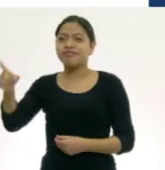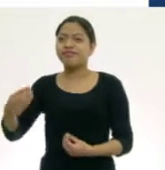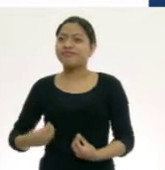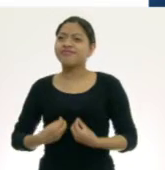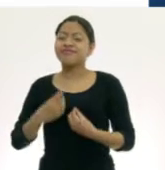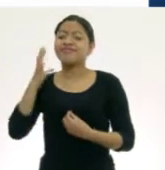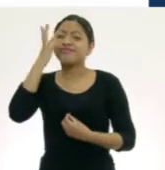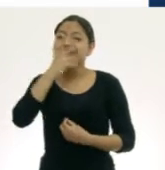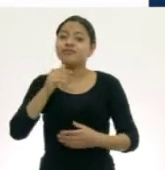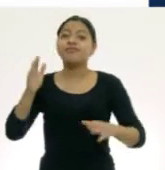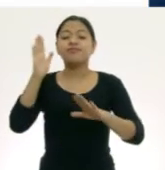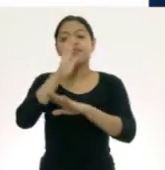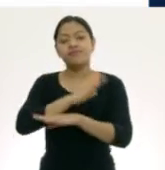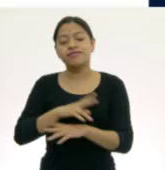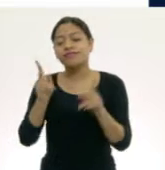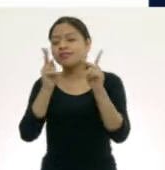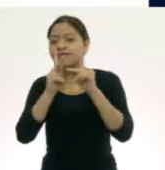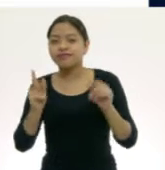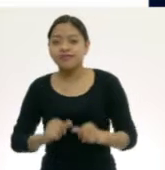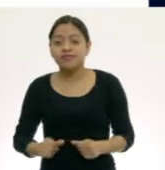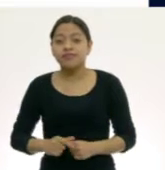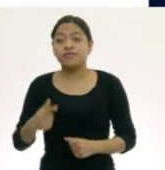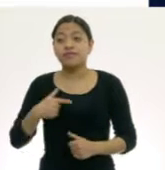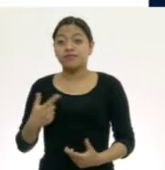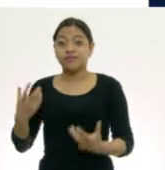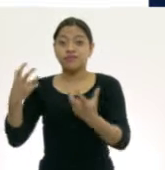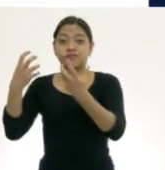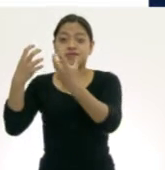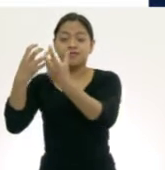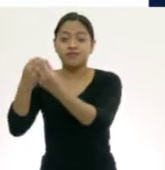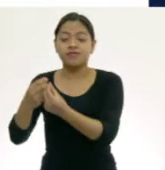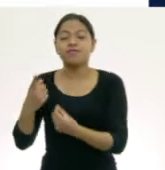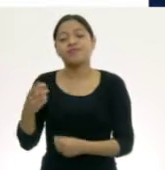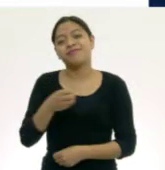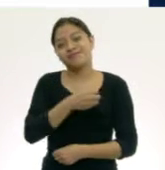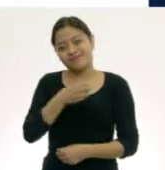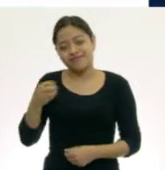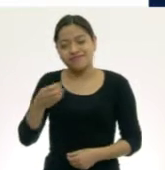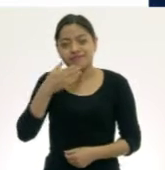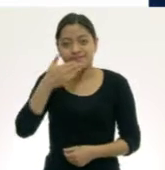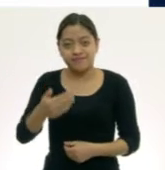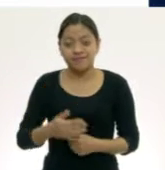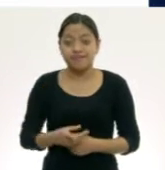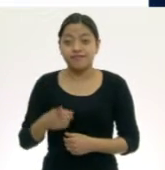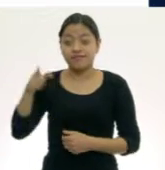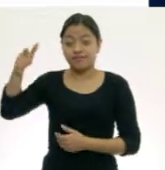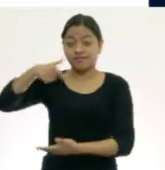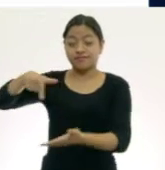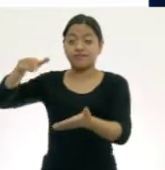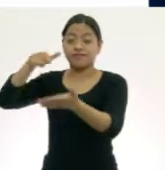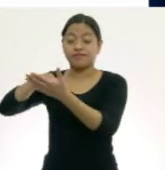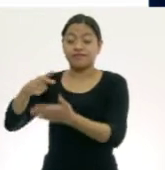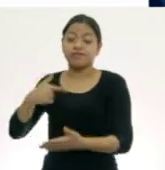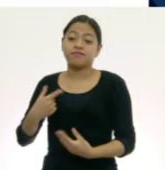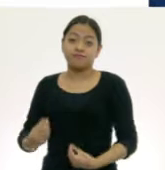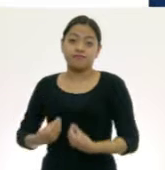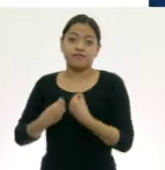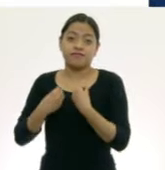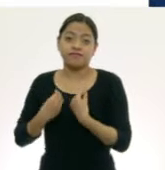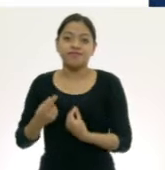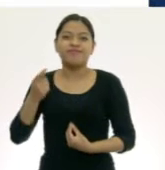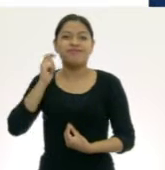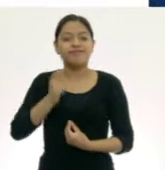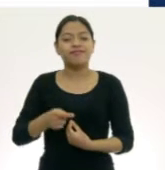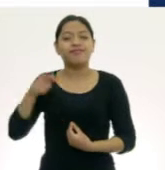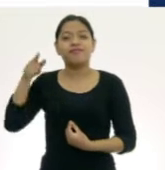elemento armónico en el momento mismo en que se aceptaba ese orden. En El Dorado se demostraba que si crear